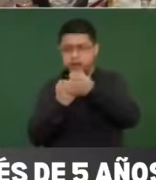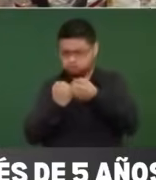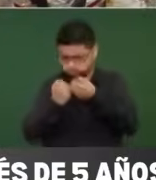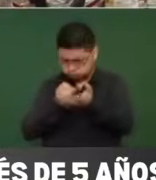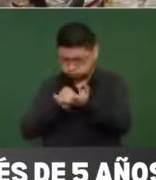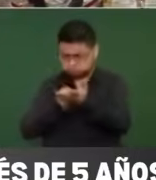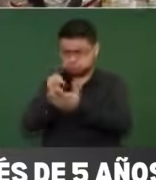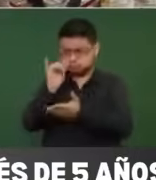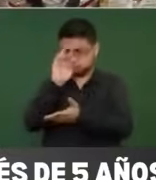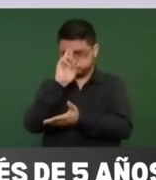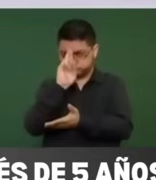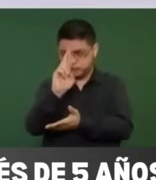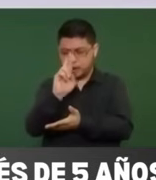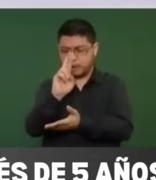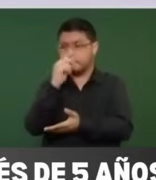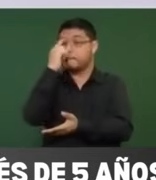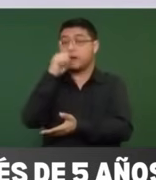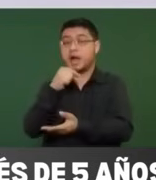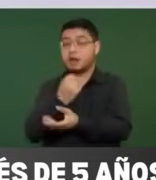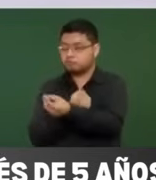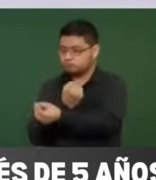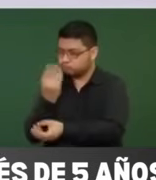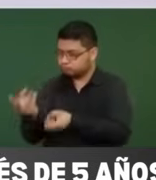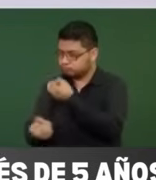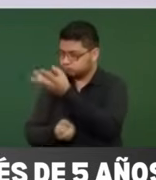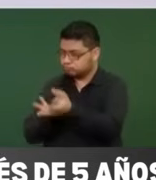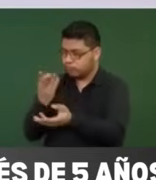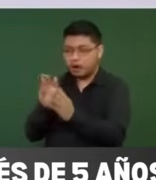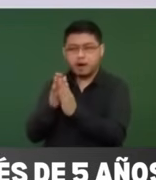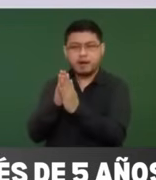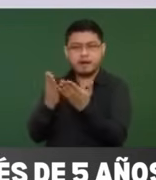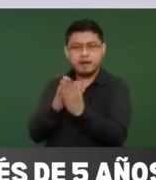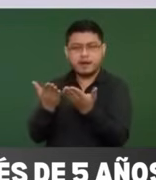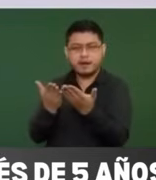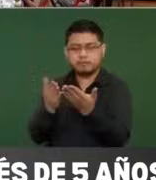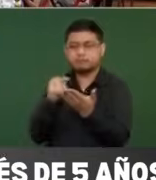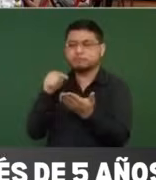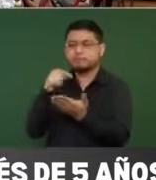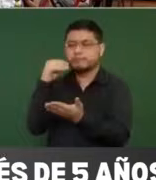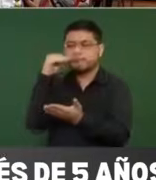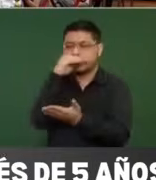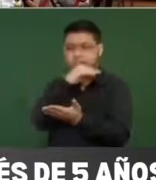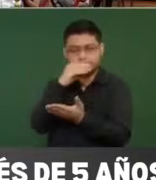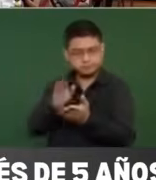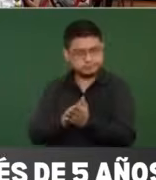libros gratuitos de nivel básico.